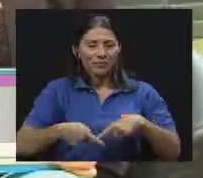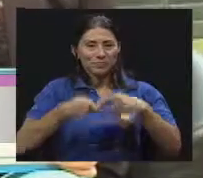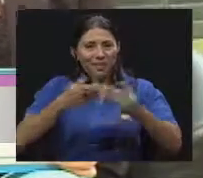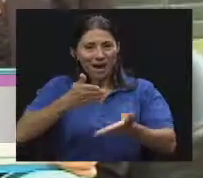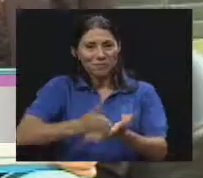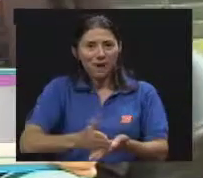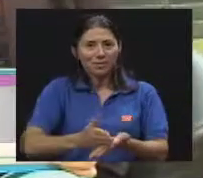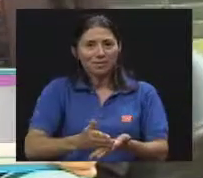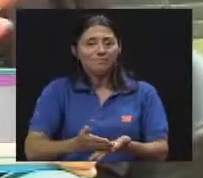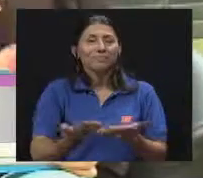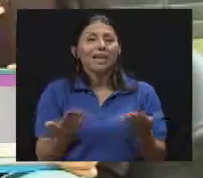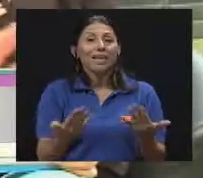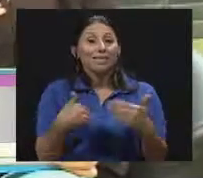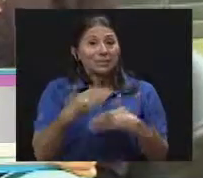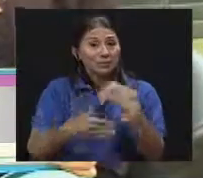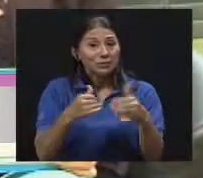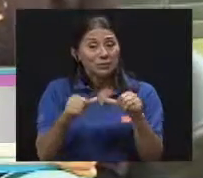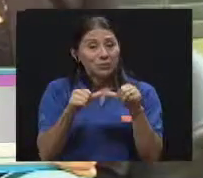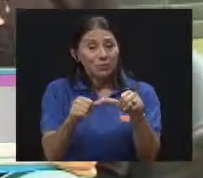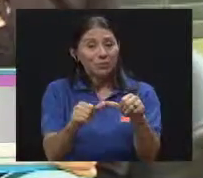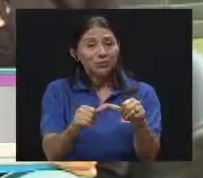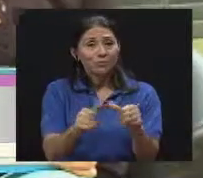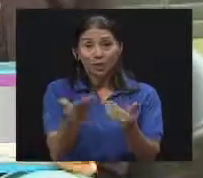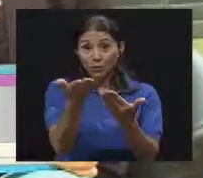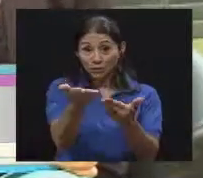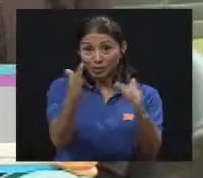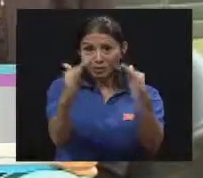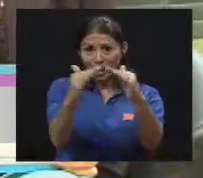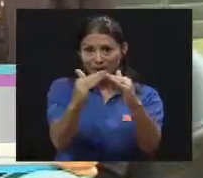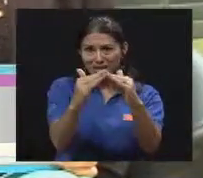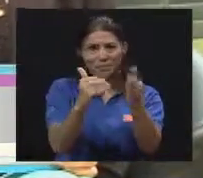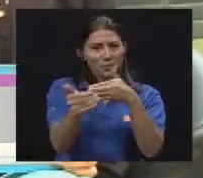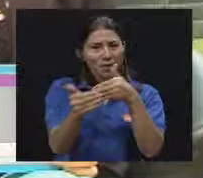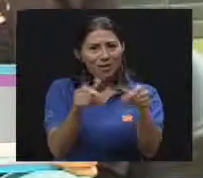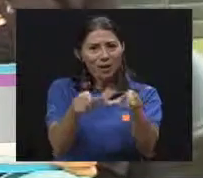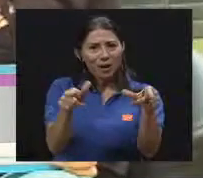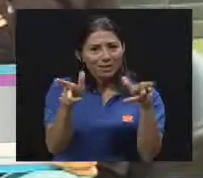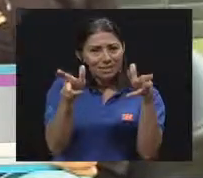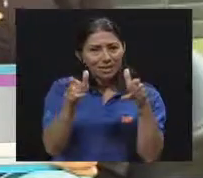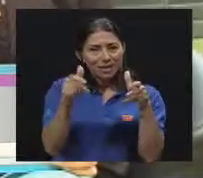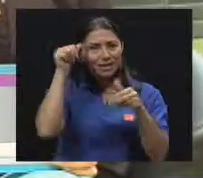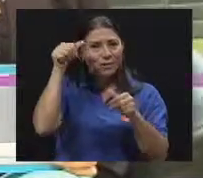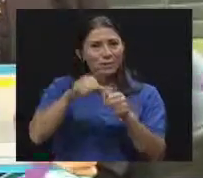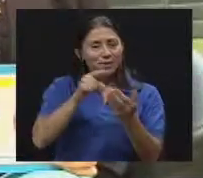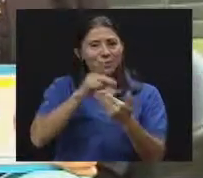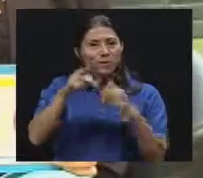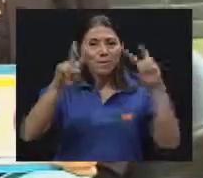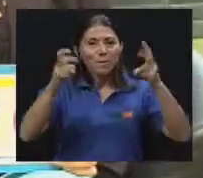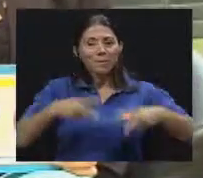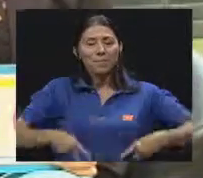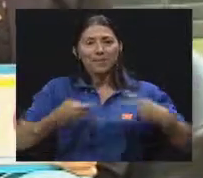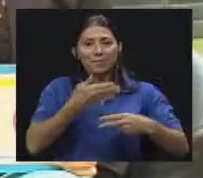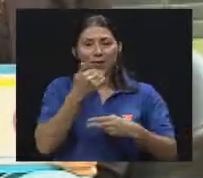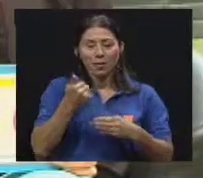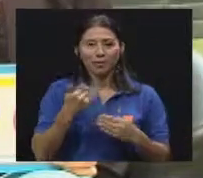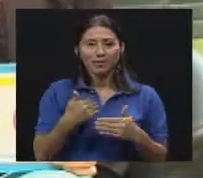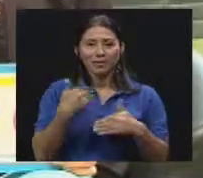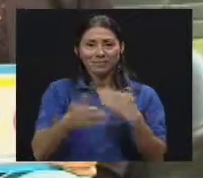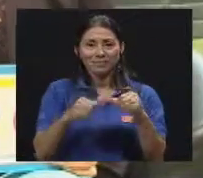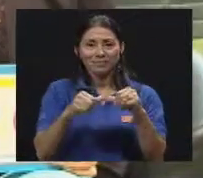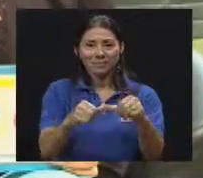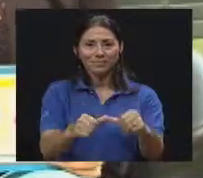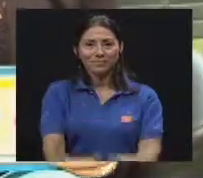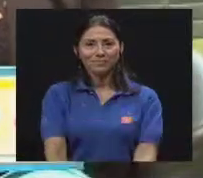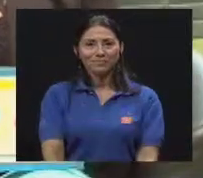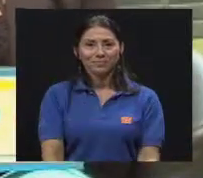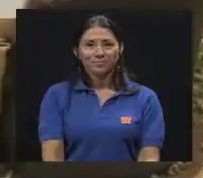pausa en esta conversación, Alexandra y Saúl. Ya casi regresamos. Si usted en casa, donde quiera que nos esté escuchando, recuerde que somos Vivir Mejor y ya